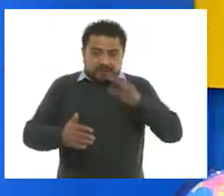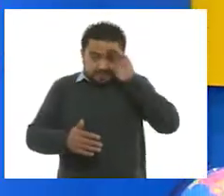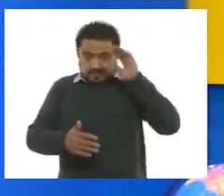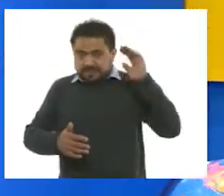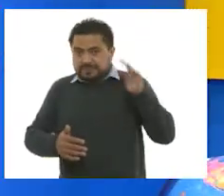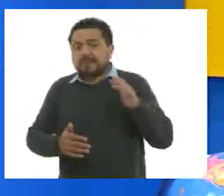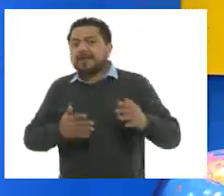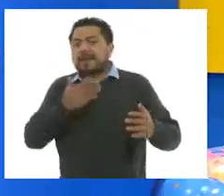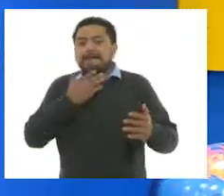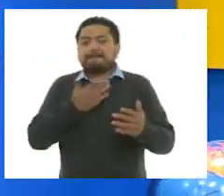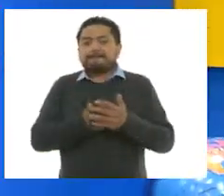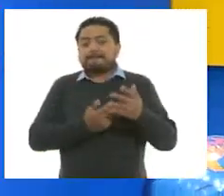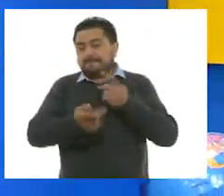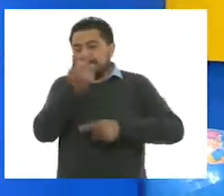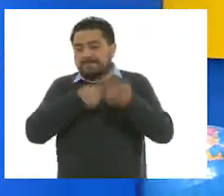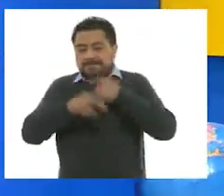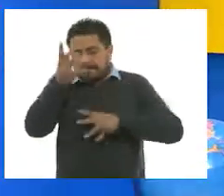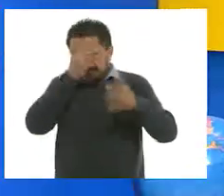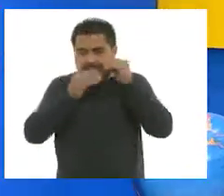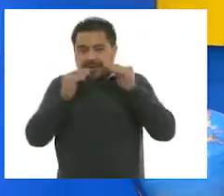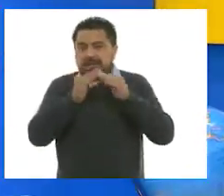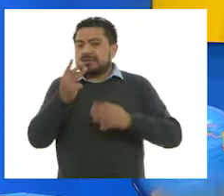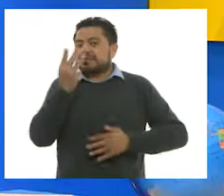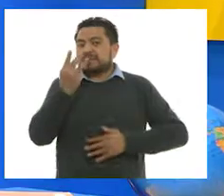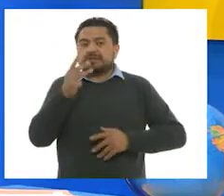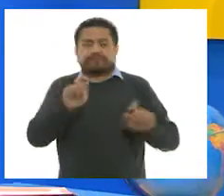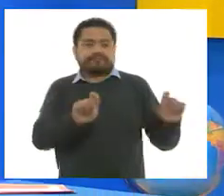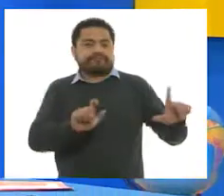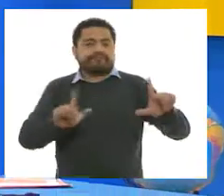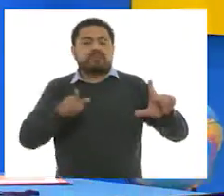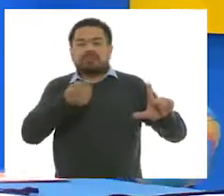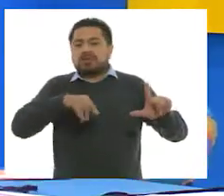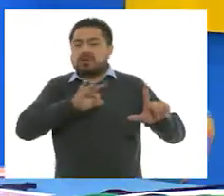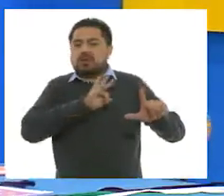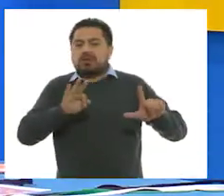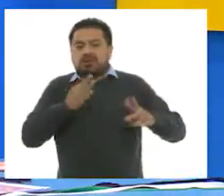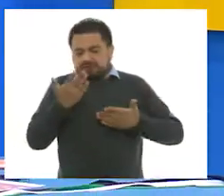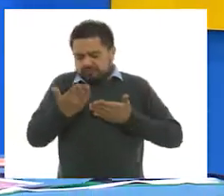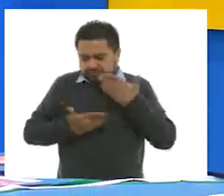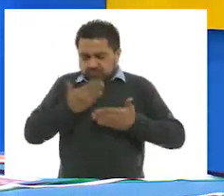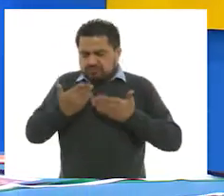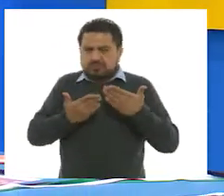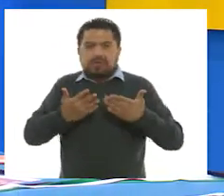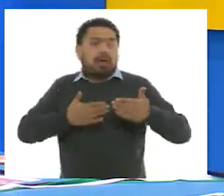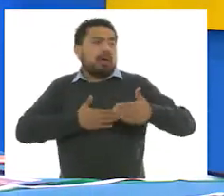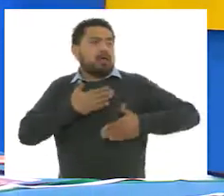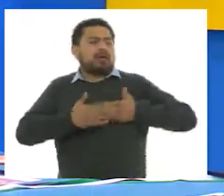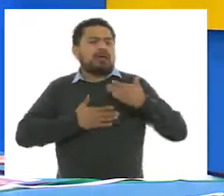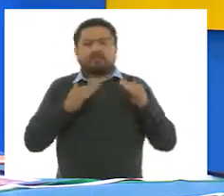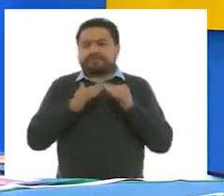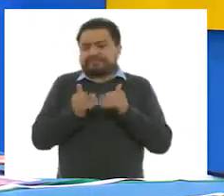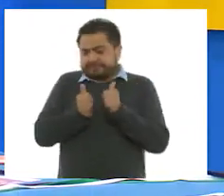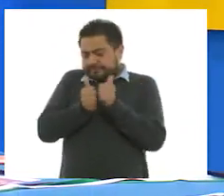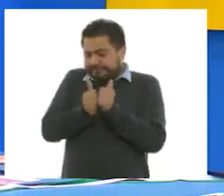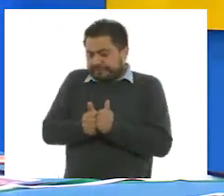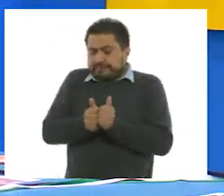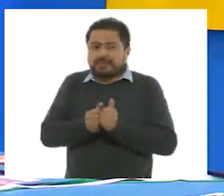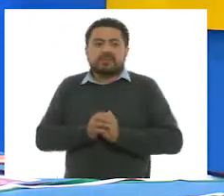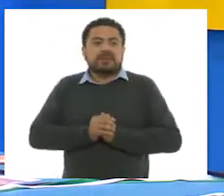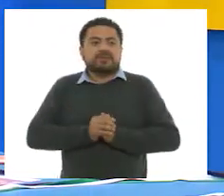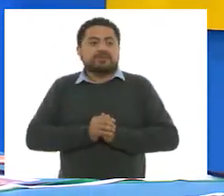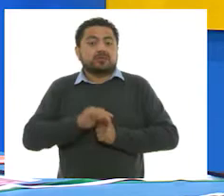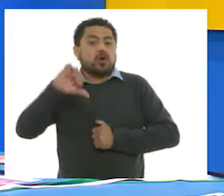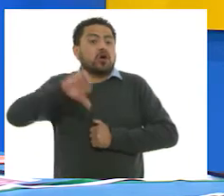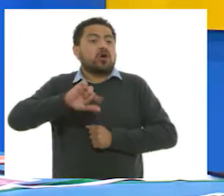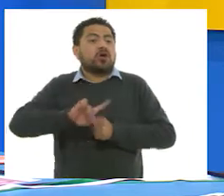Les damos la bienvenida a Aprende en Casa 3, un espacio en el que vamos a poder estudiar y divertirnos desde nuestros hogares.